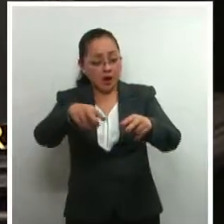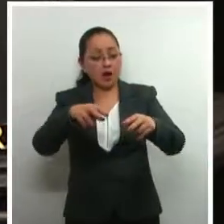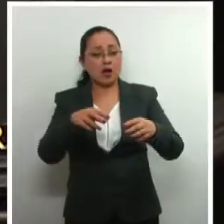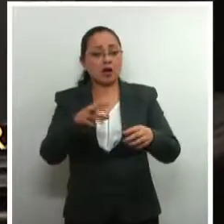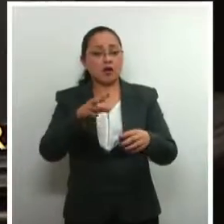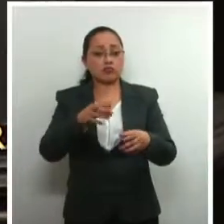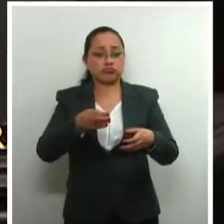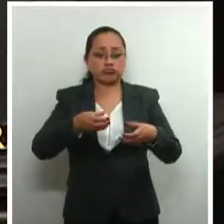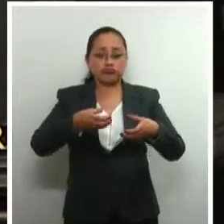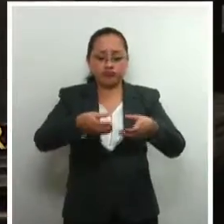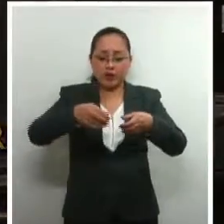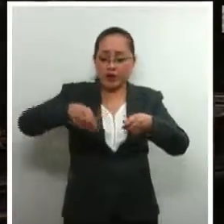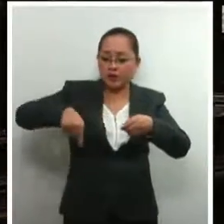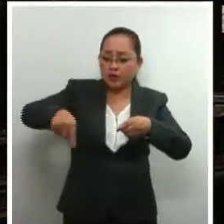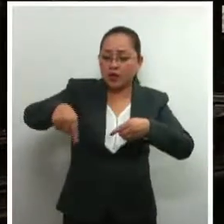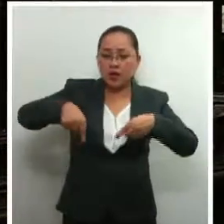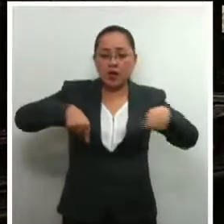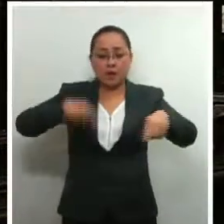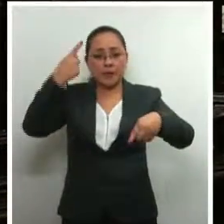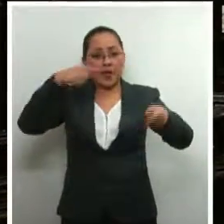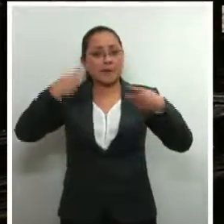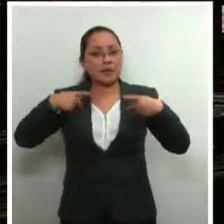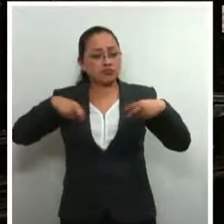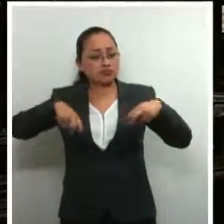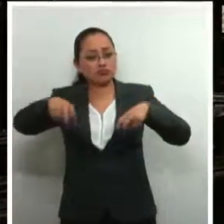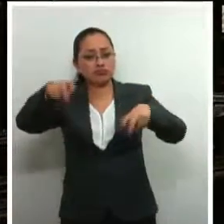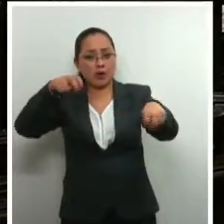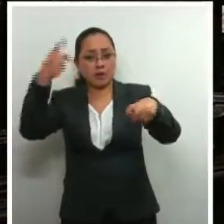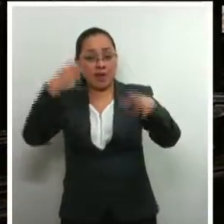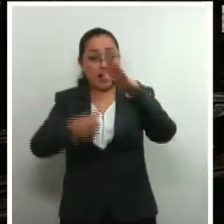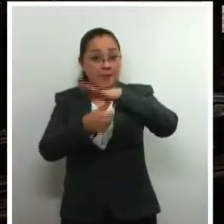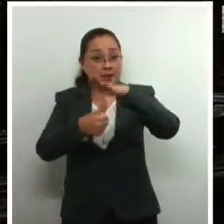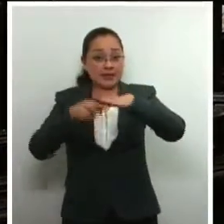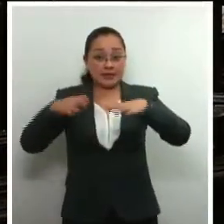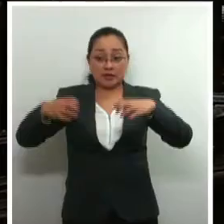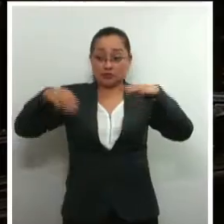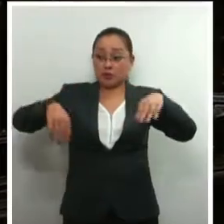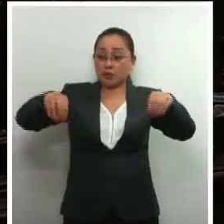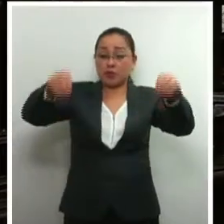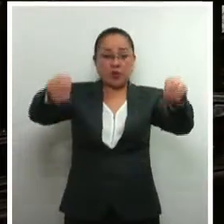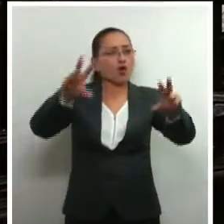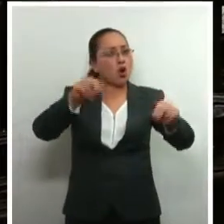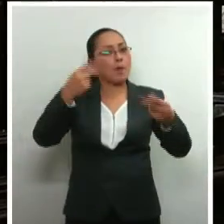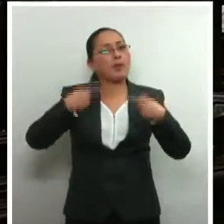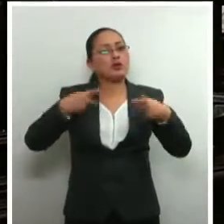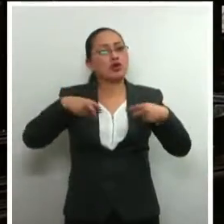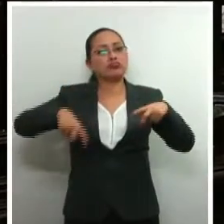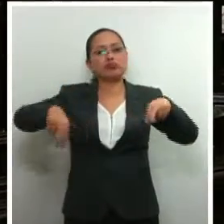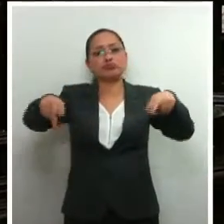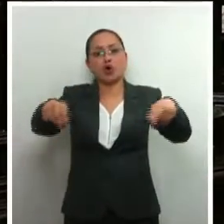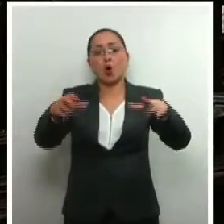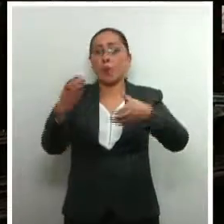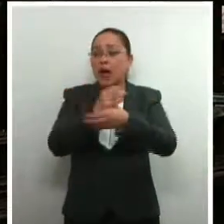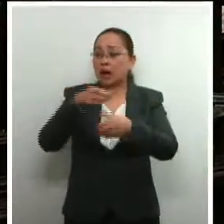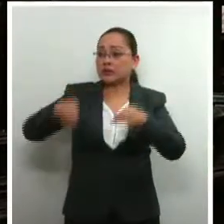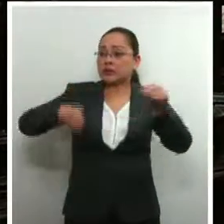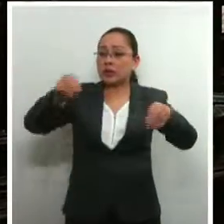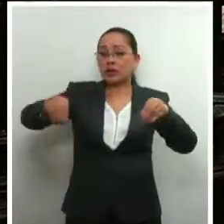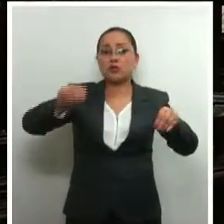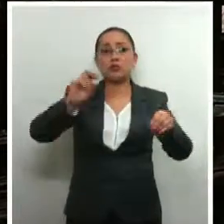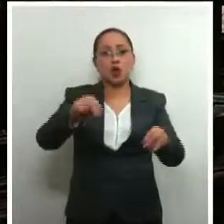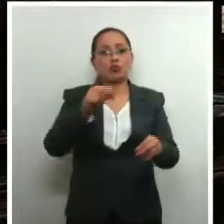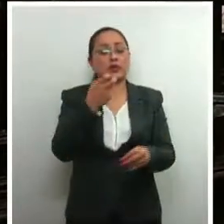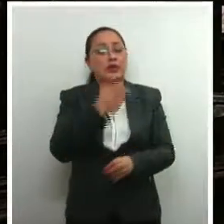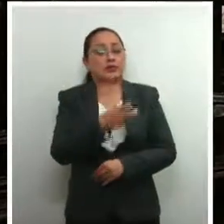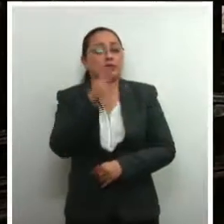realmente banquetas que sean para los peatones y no para las mesas de los restaurantes y de los bares. Y pues esto tampoco